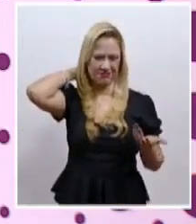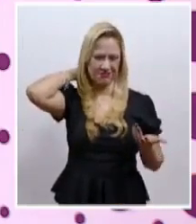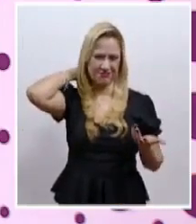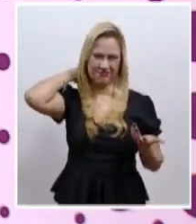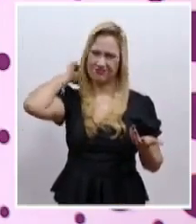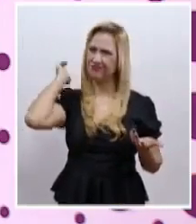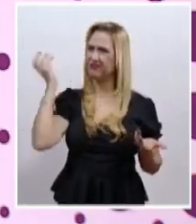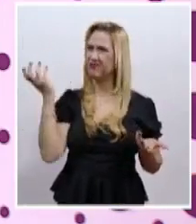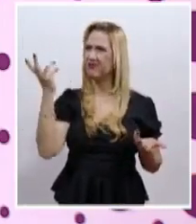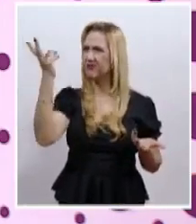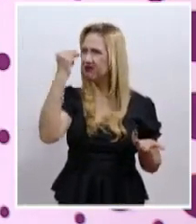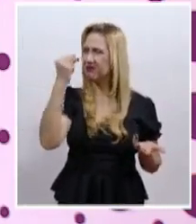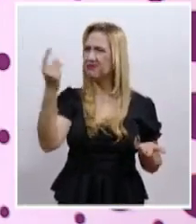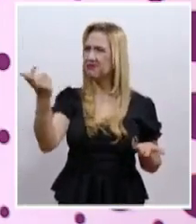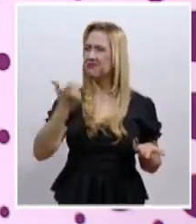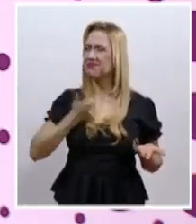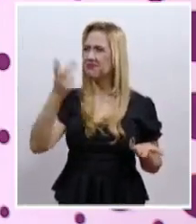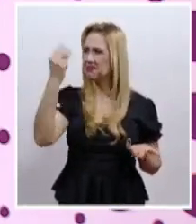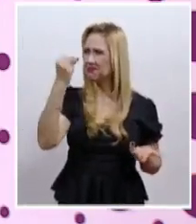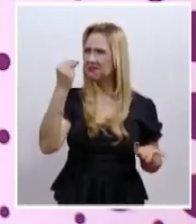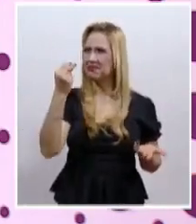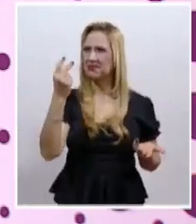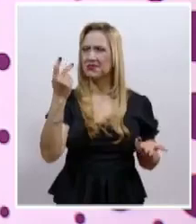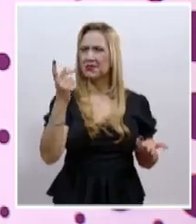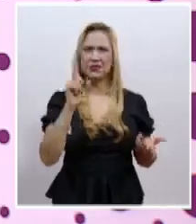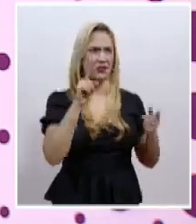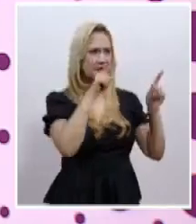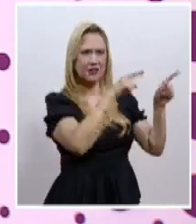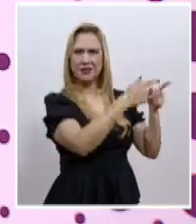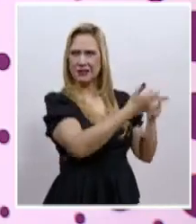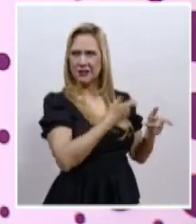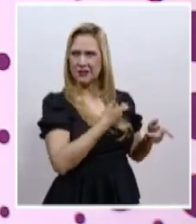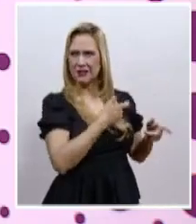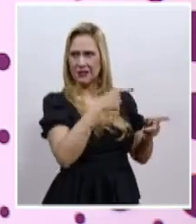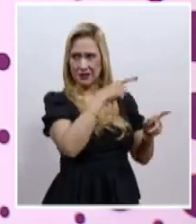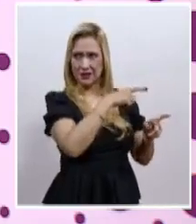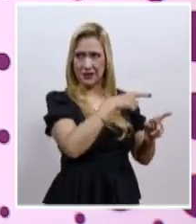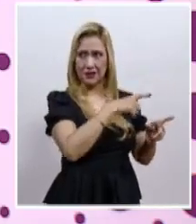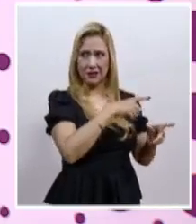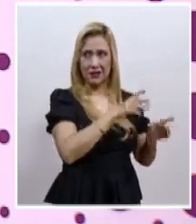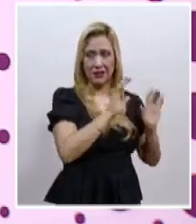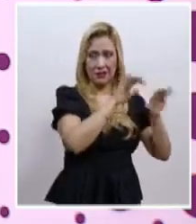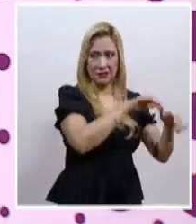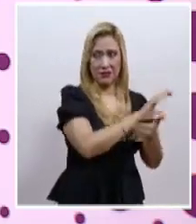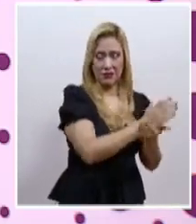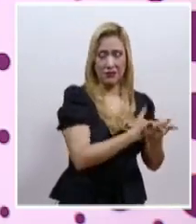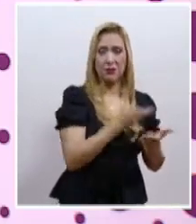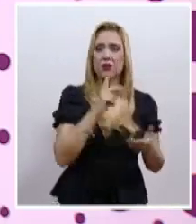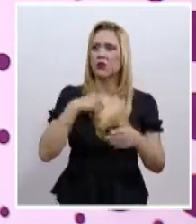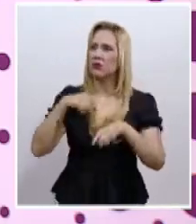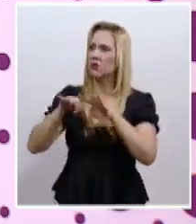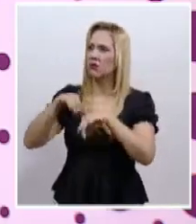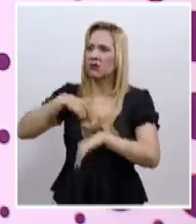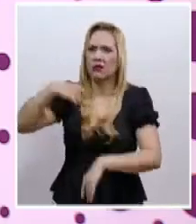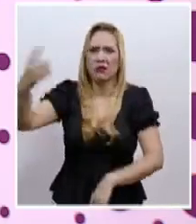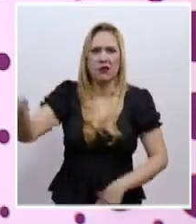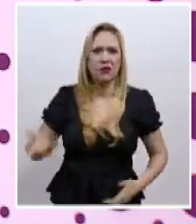Las empresas empezaron a hacer outsourcing por un tema fiscal que nos mencionó Eduardo,